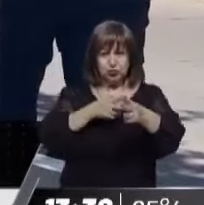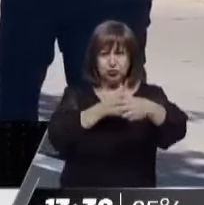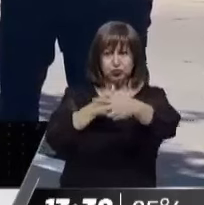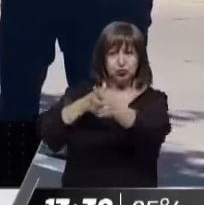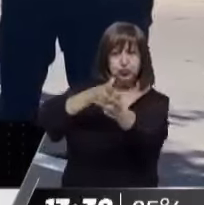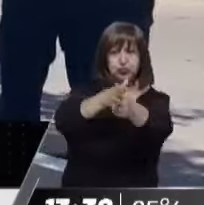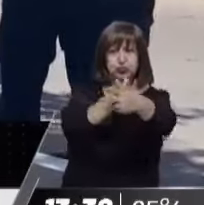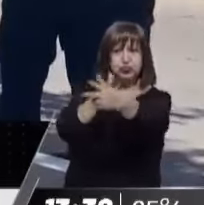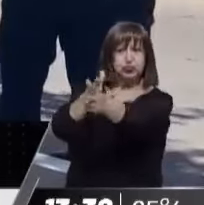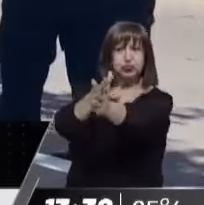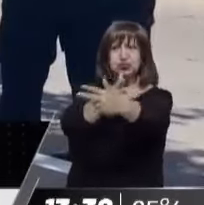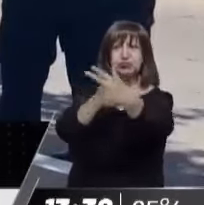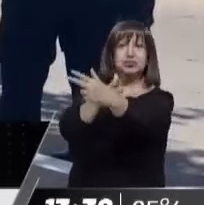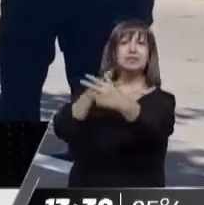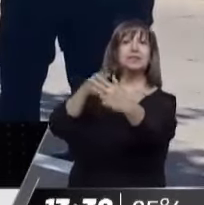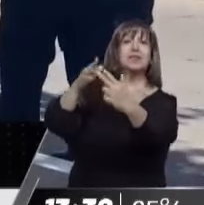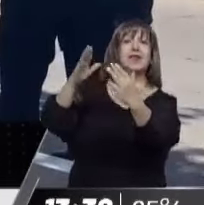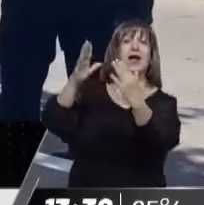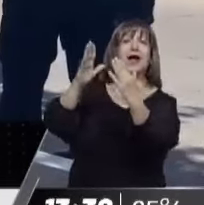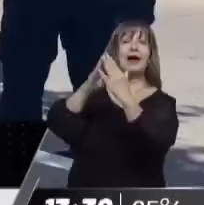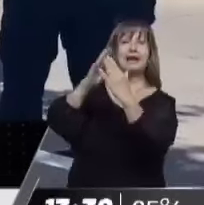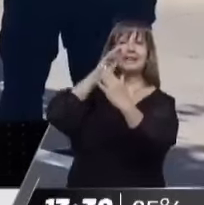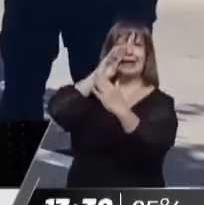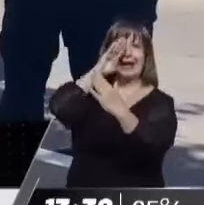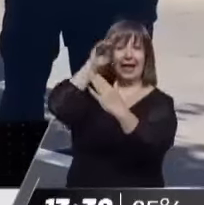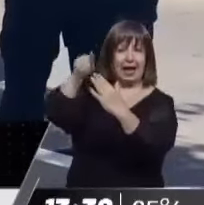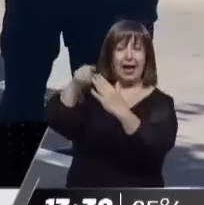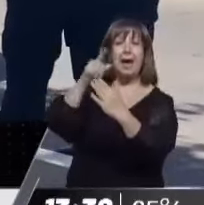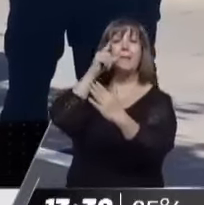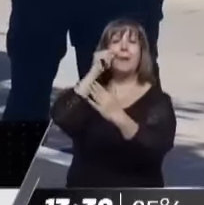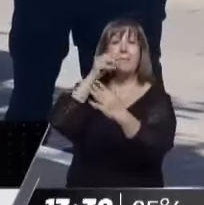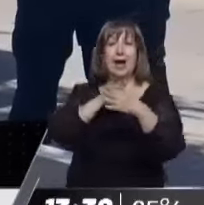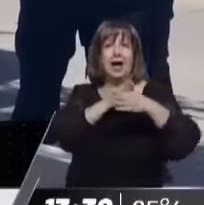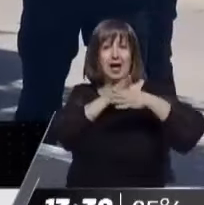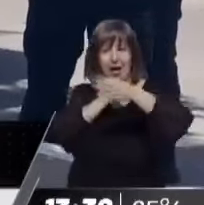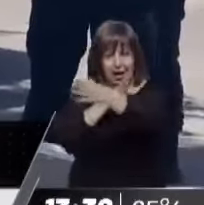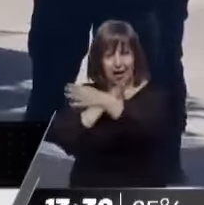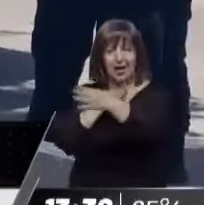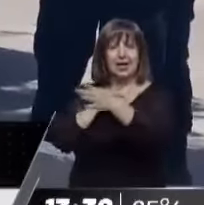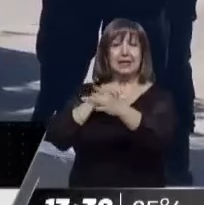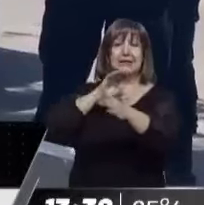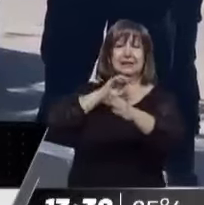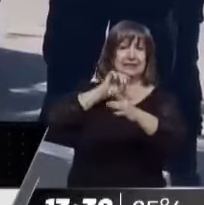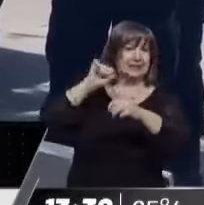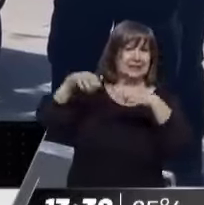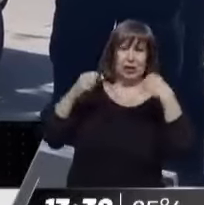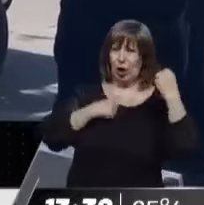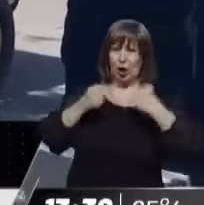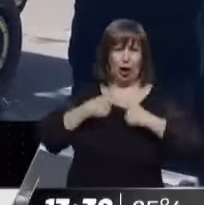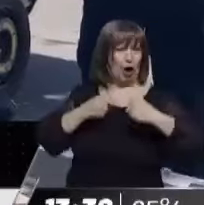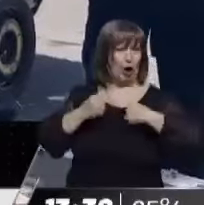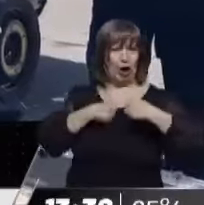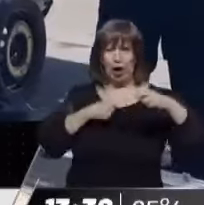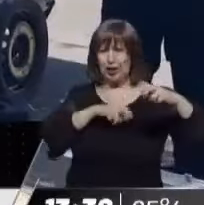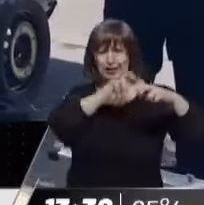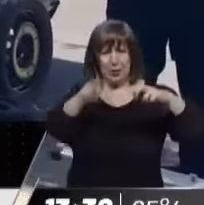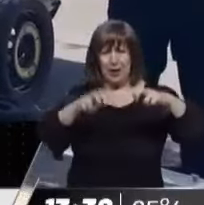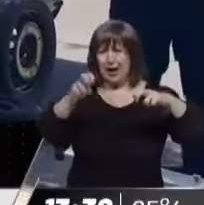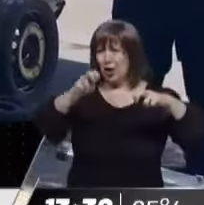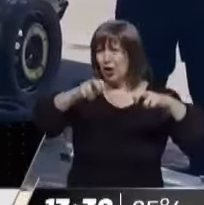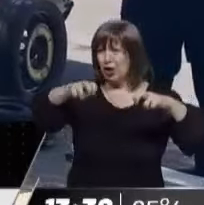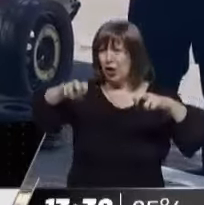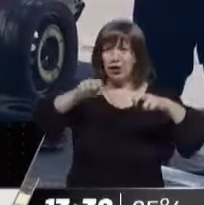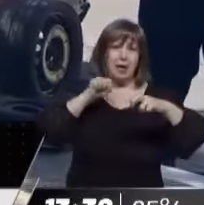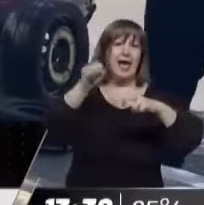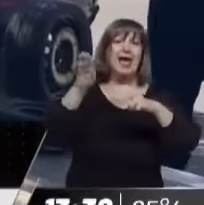móviles pudieran seguirlo y finalmente terminar acá con la camioneta en la puerta, con las personas detenidas y demás. Dale, muy buen